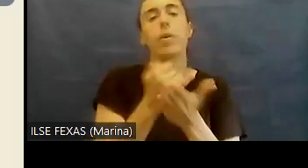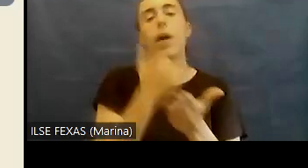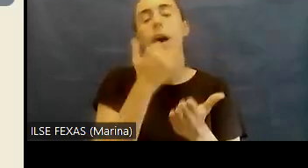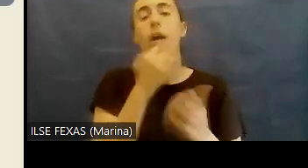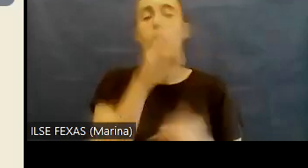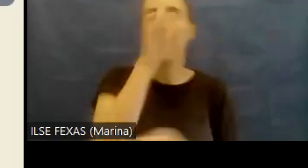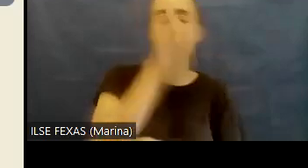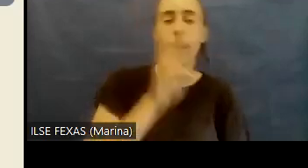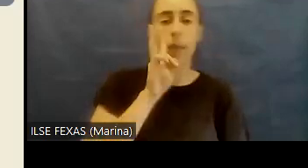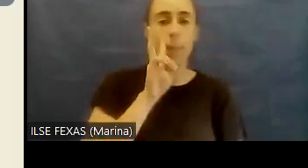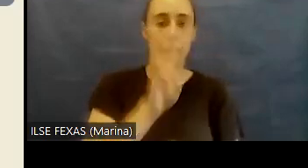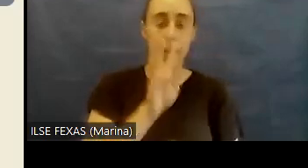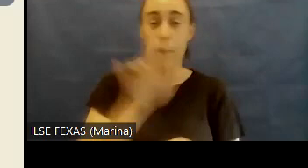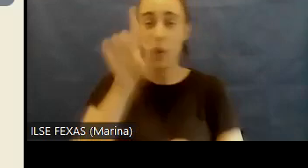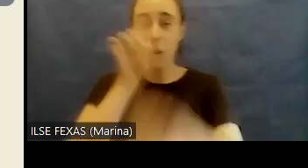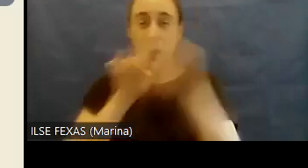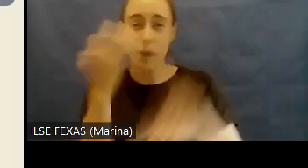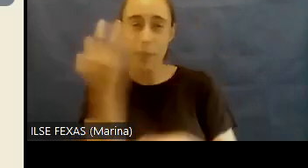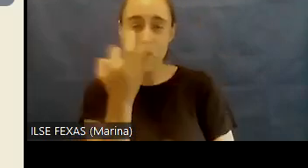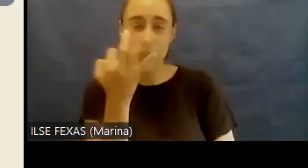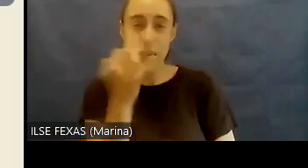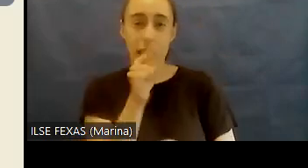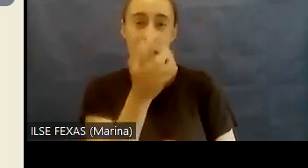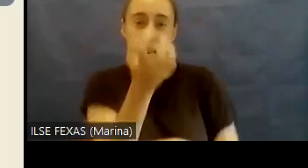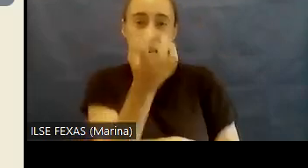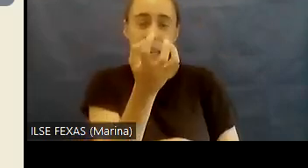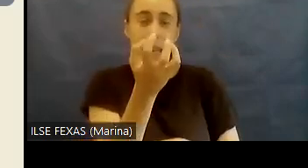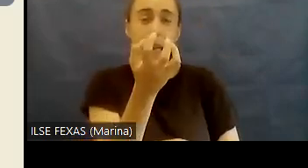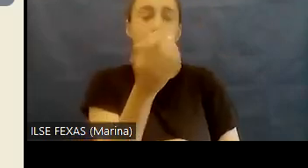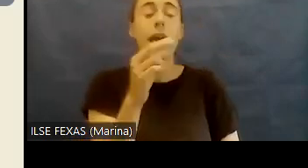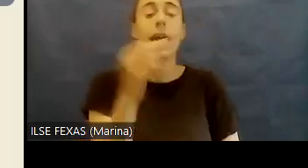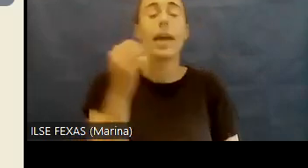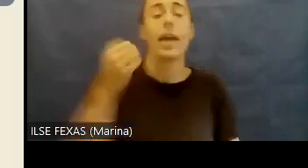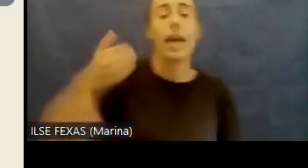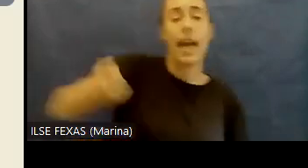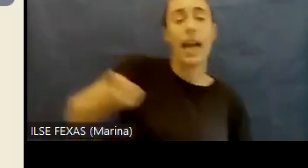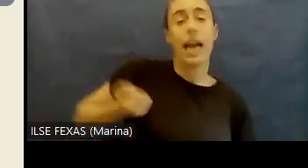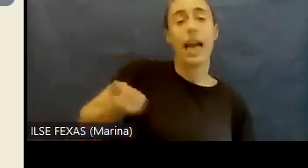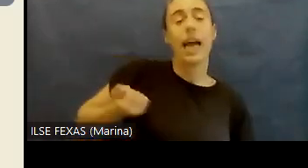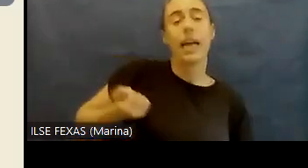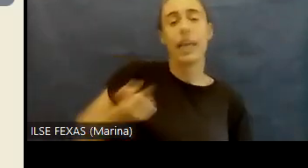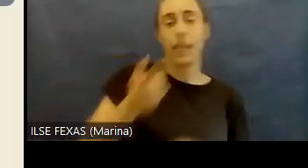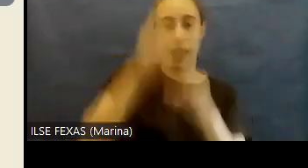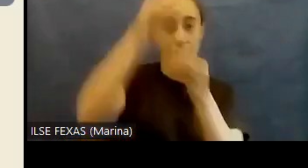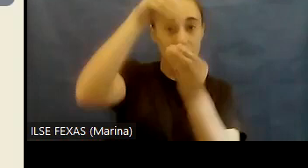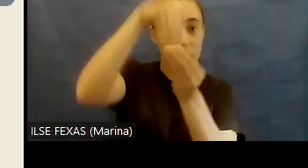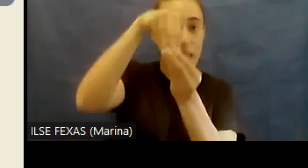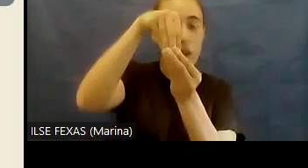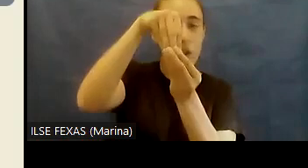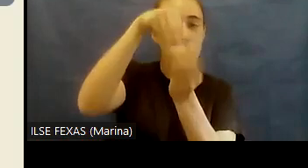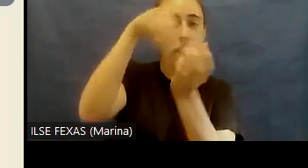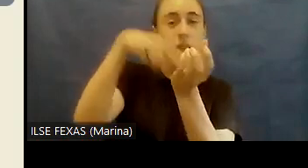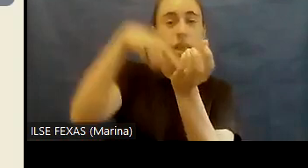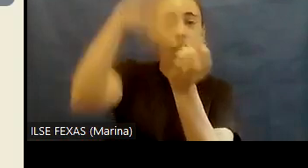imagen, pero el problema es cuando ahí queda impactada caca, heces, restos fecales, y además